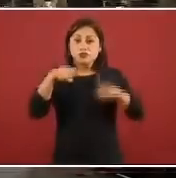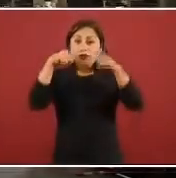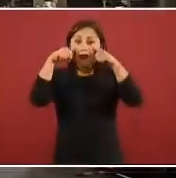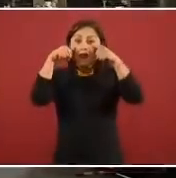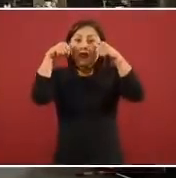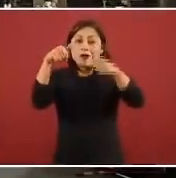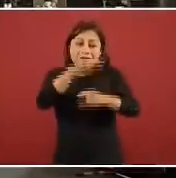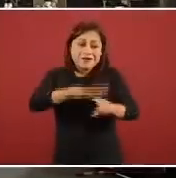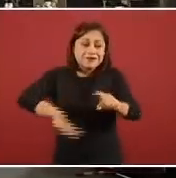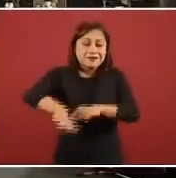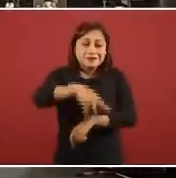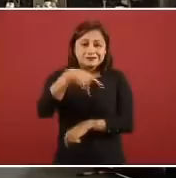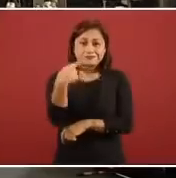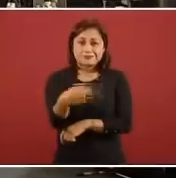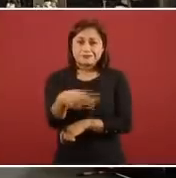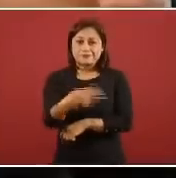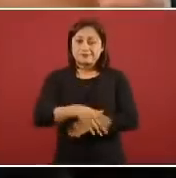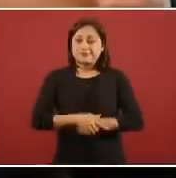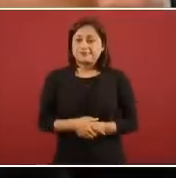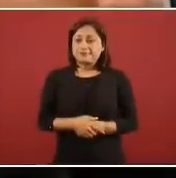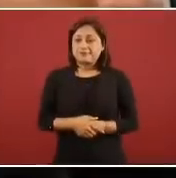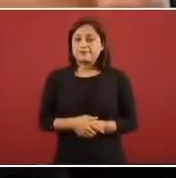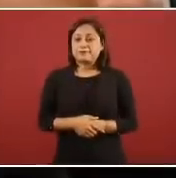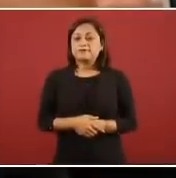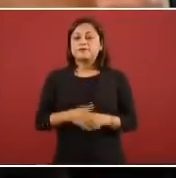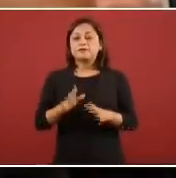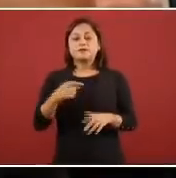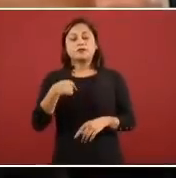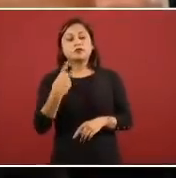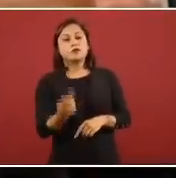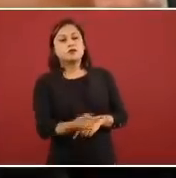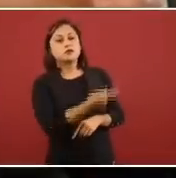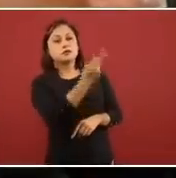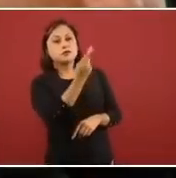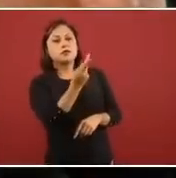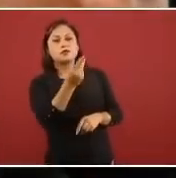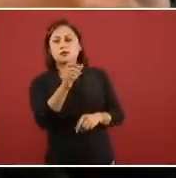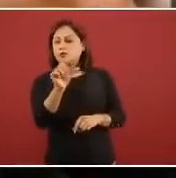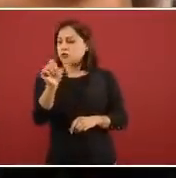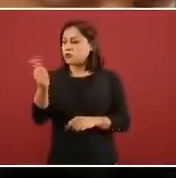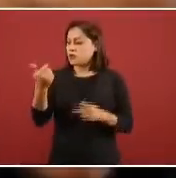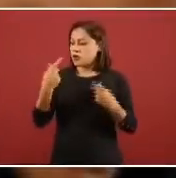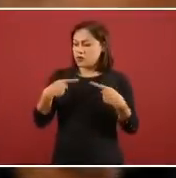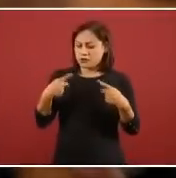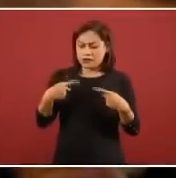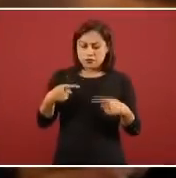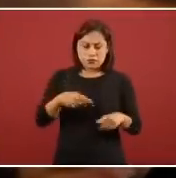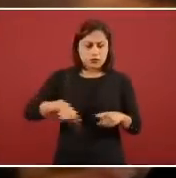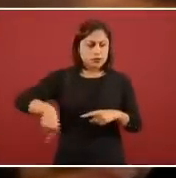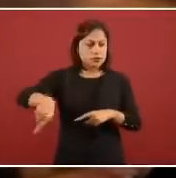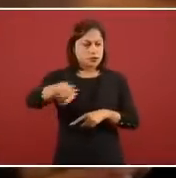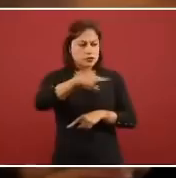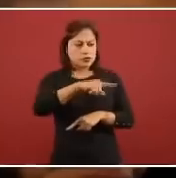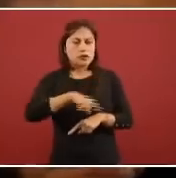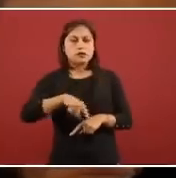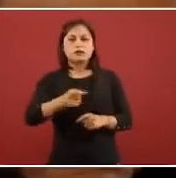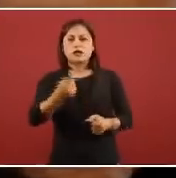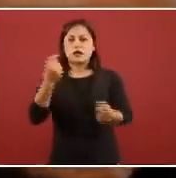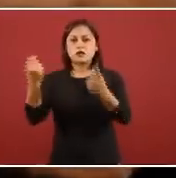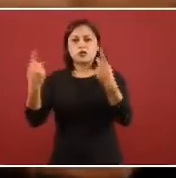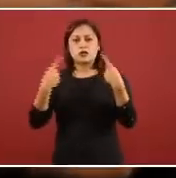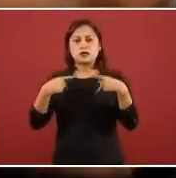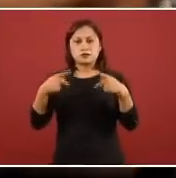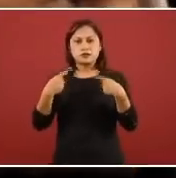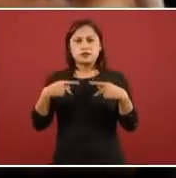Presidente, ¿y qué le reportaron sus colaboradores en torno al comportamiento que tuvieron algunos de sus seguidores en el evento con